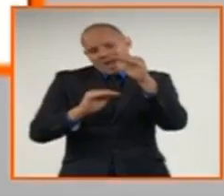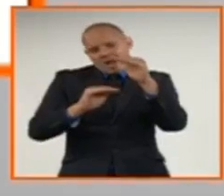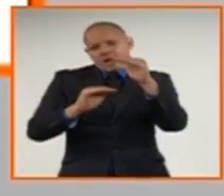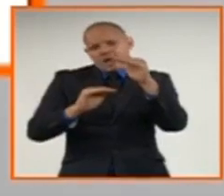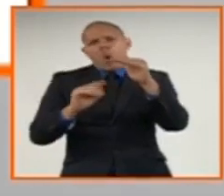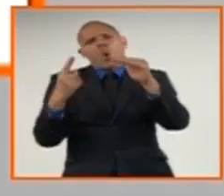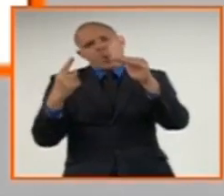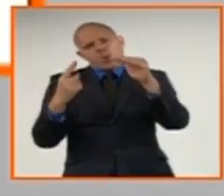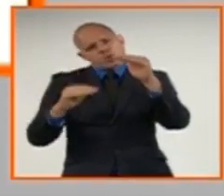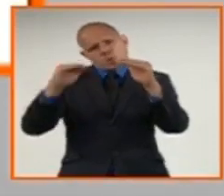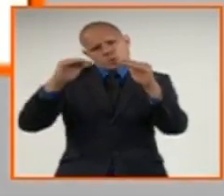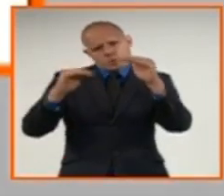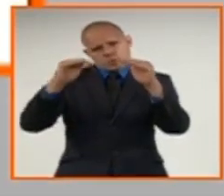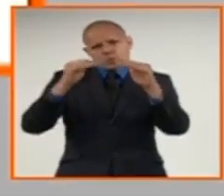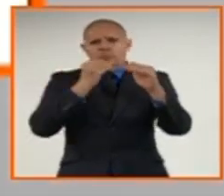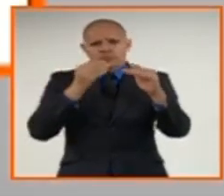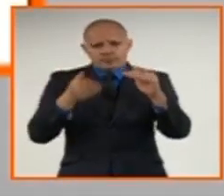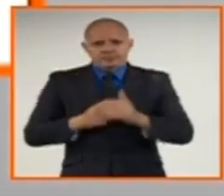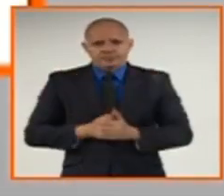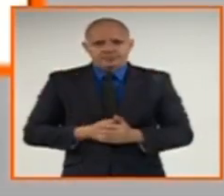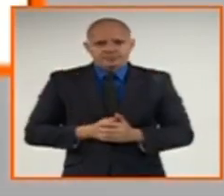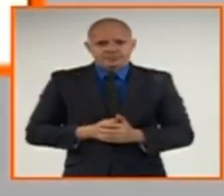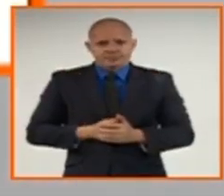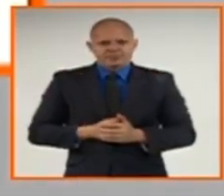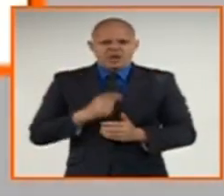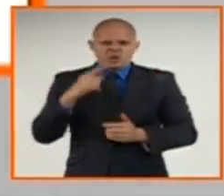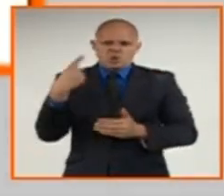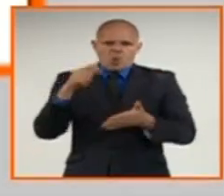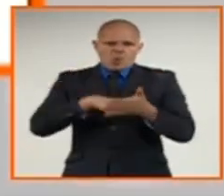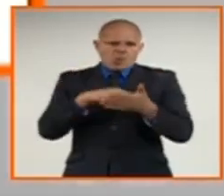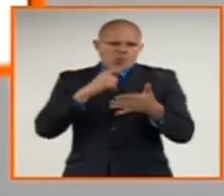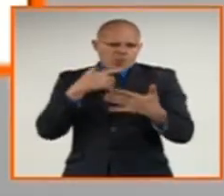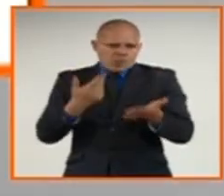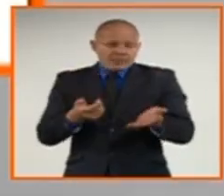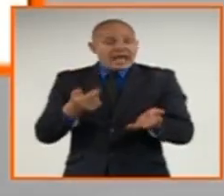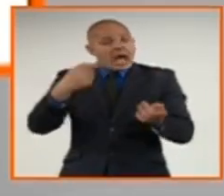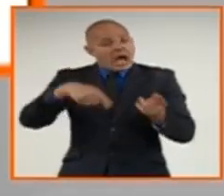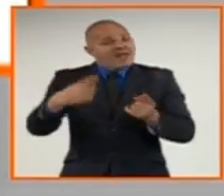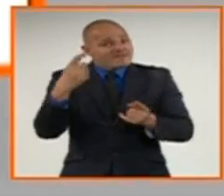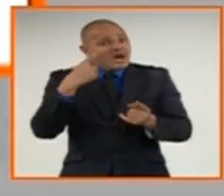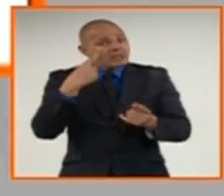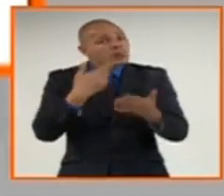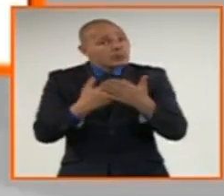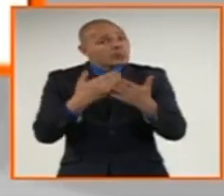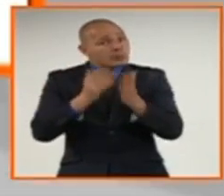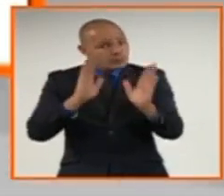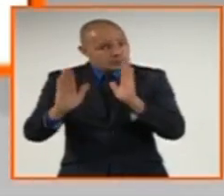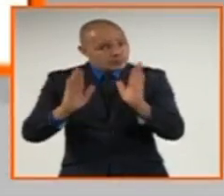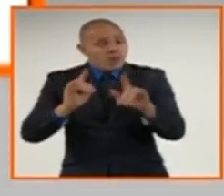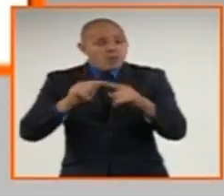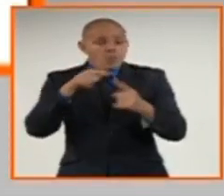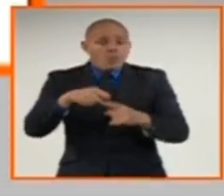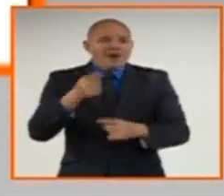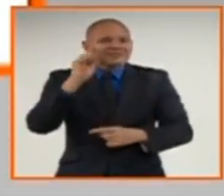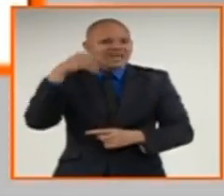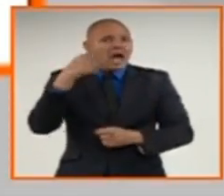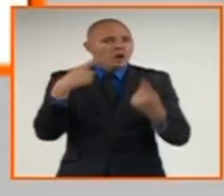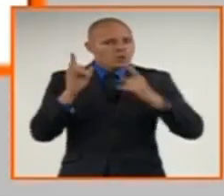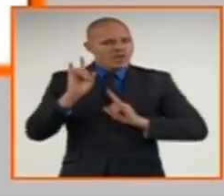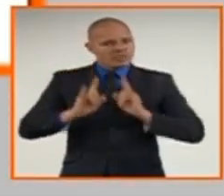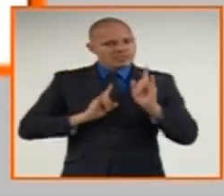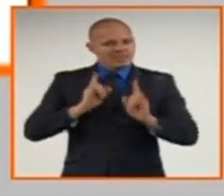este caso, estamos proponiendo otra estrategia, que es realizar ensayos clínicos, porque ya estamos hablando de lactantes y en este caso habría un